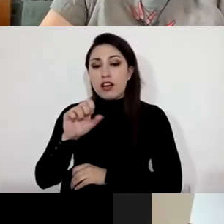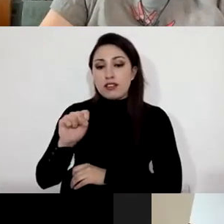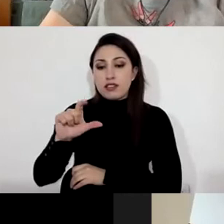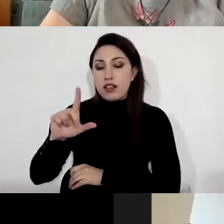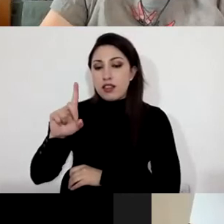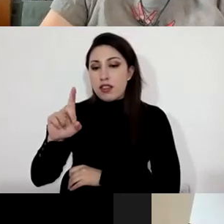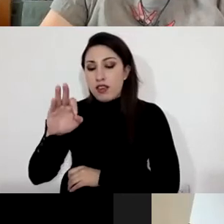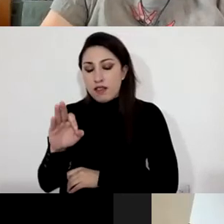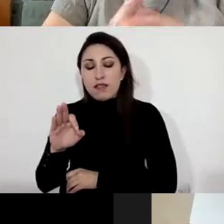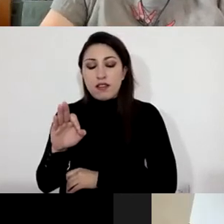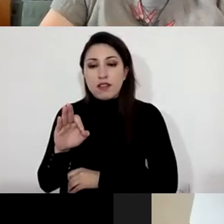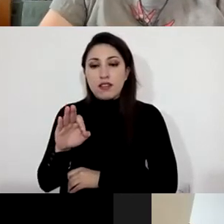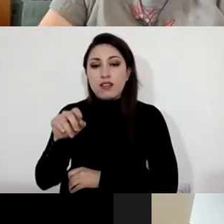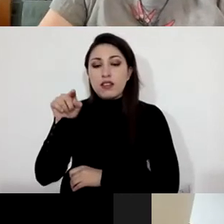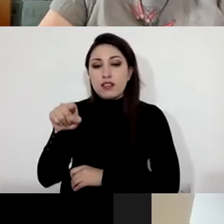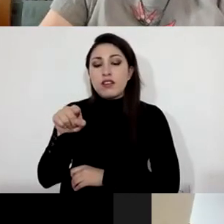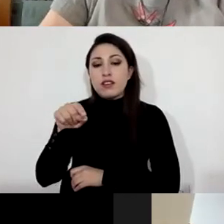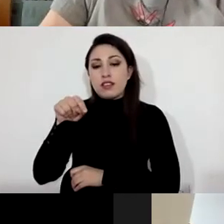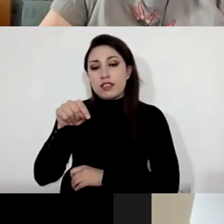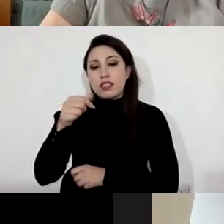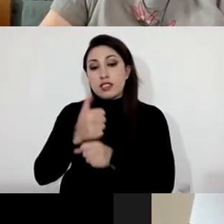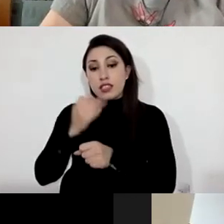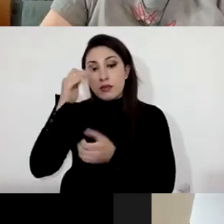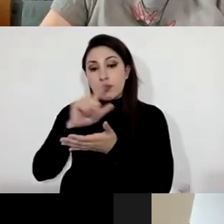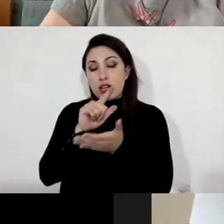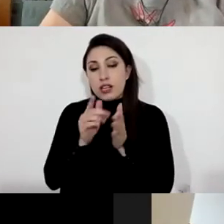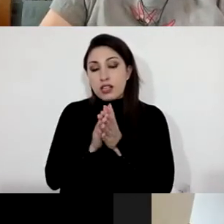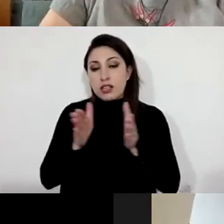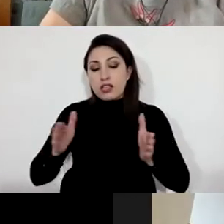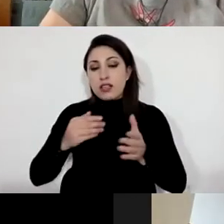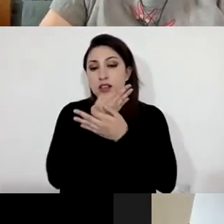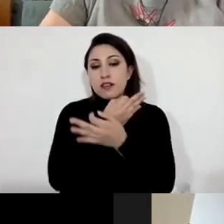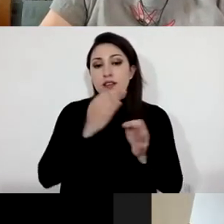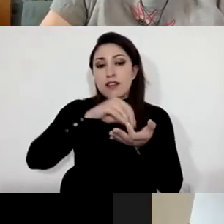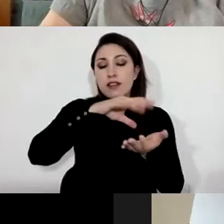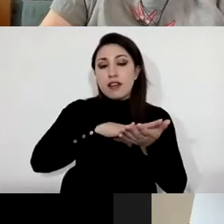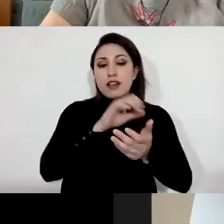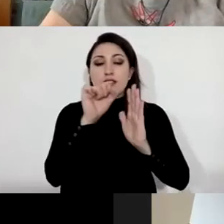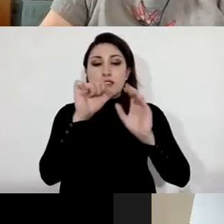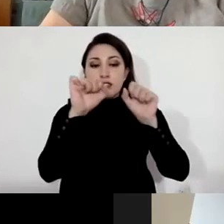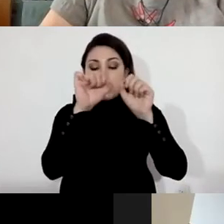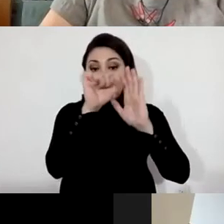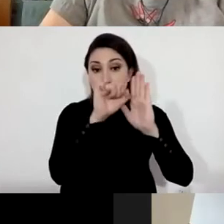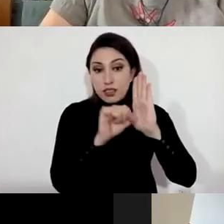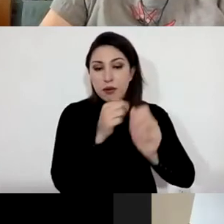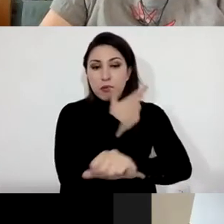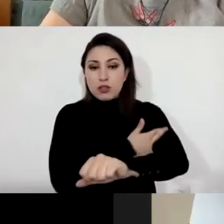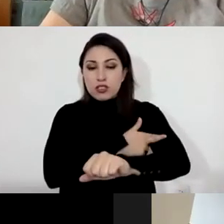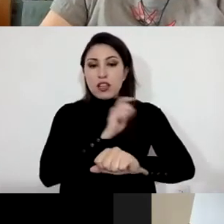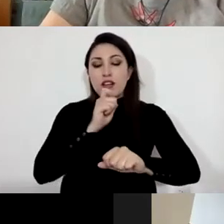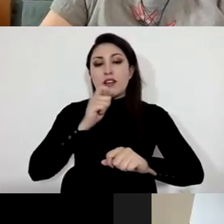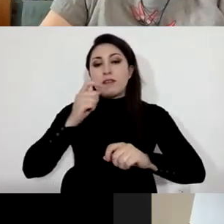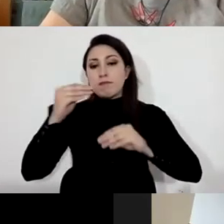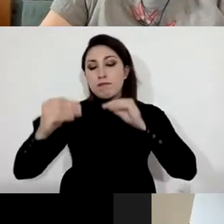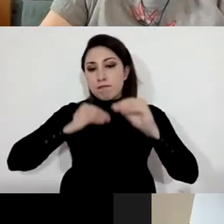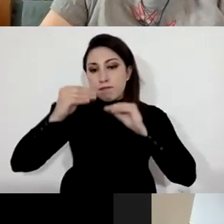Legislativa del Distrito Federal, sexta legislatura, declara la incorporación del sistema procesal penal acusatorio y del Código Nacional de